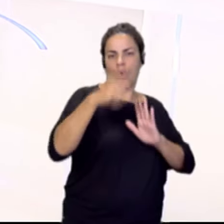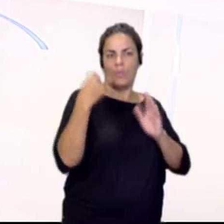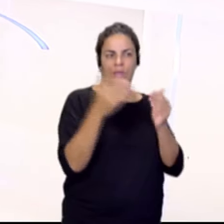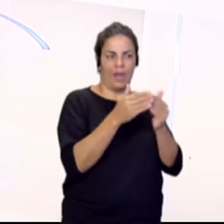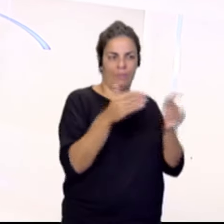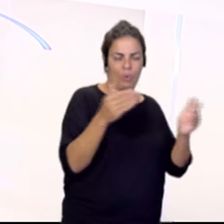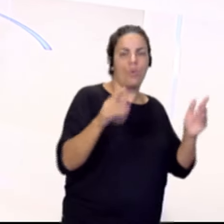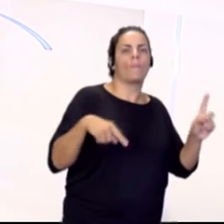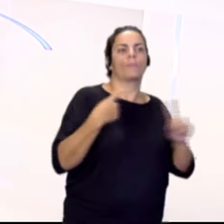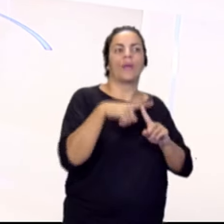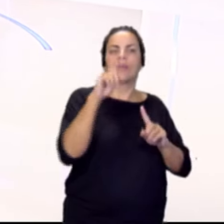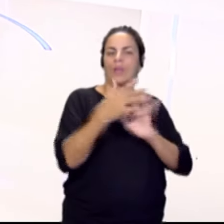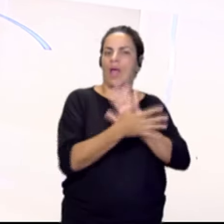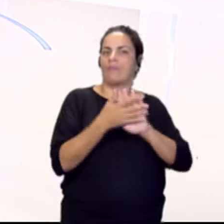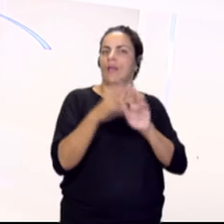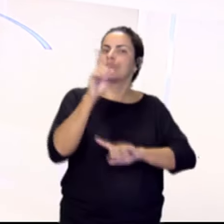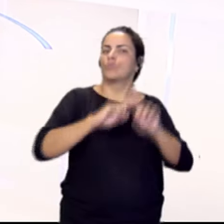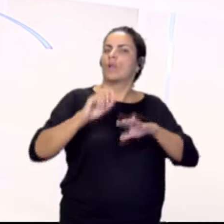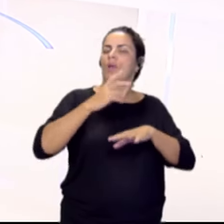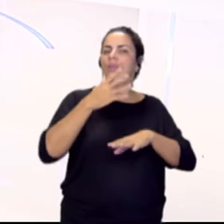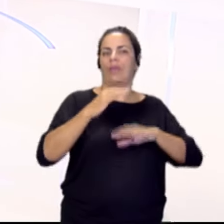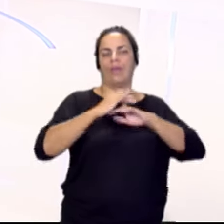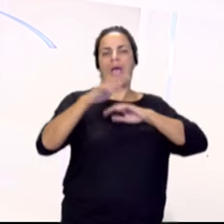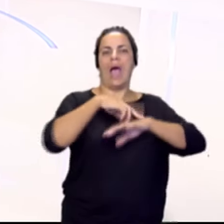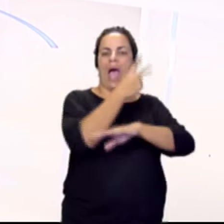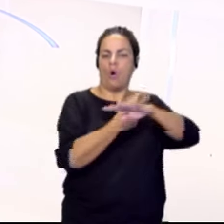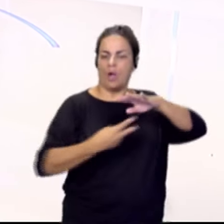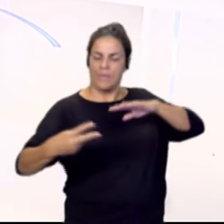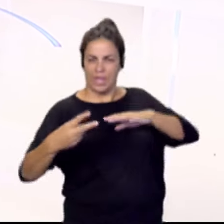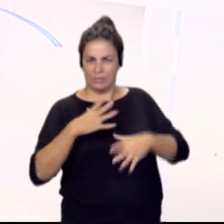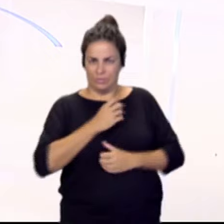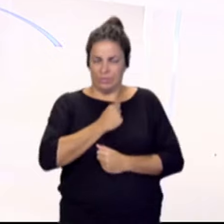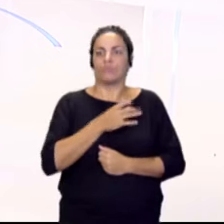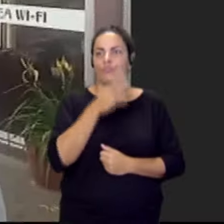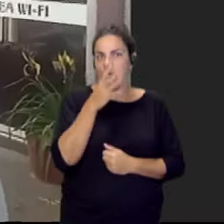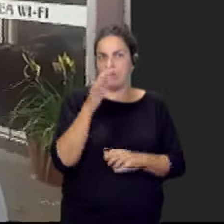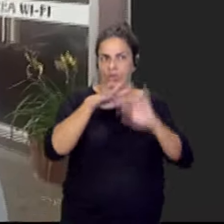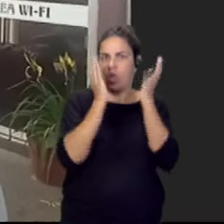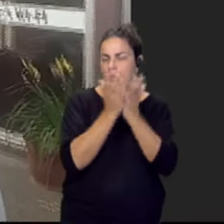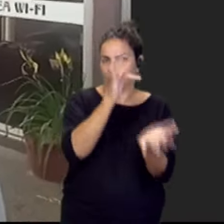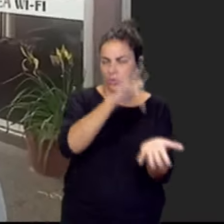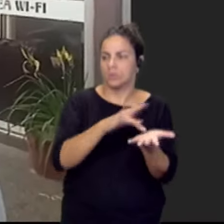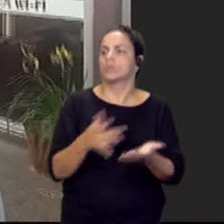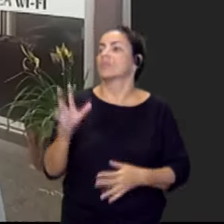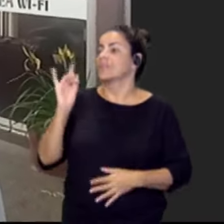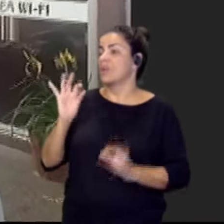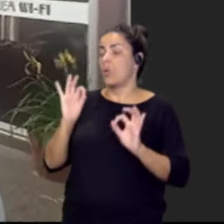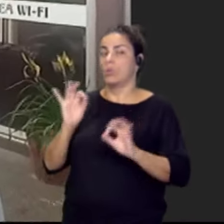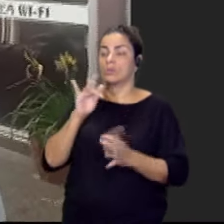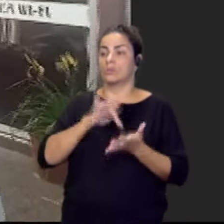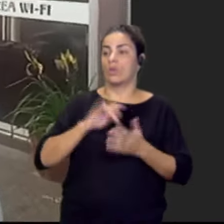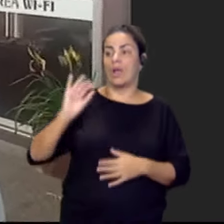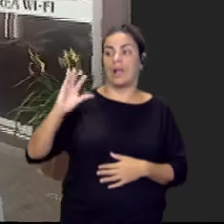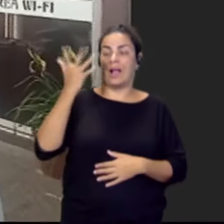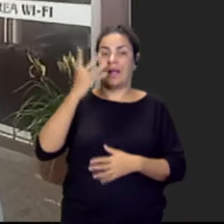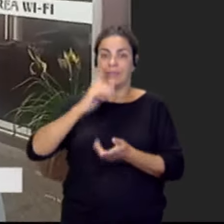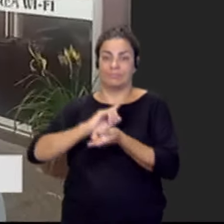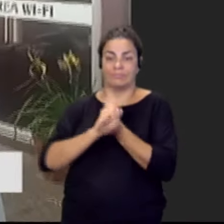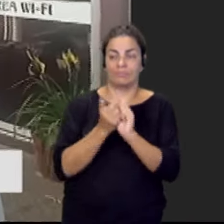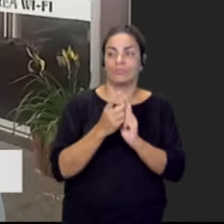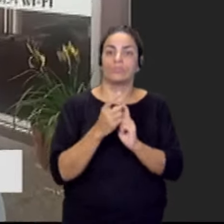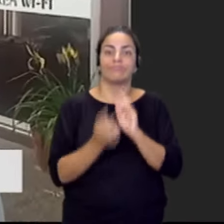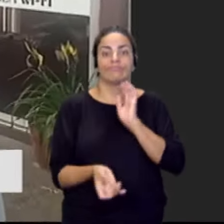que es un problema común en todo el mundo. Efectivamente, nos hemos ido a lo que es la génesis del cambio climático, el deshielo justamente en el Polo